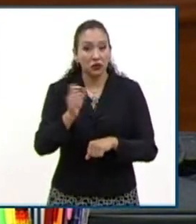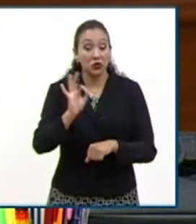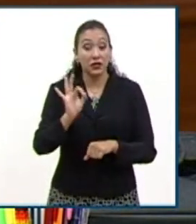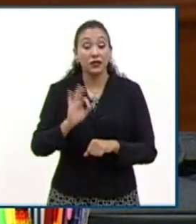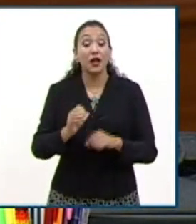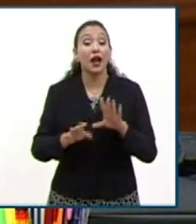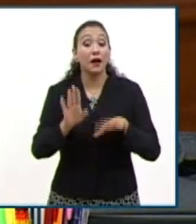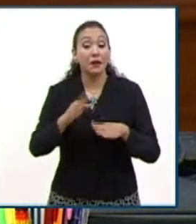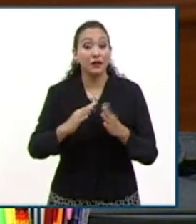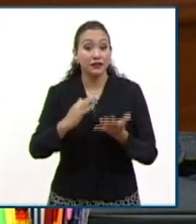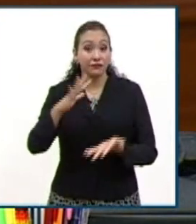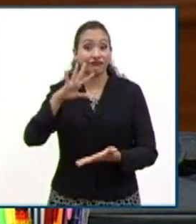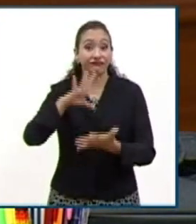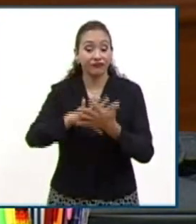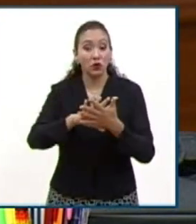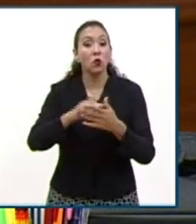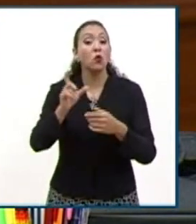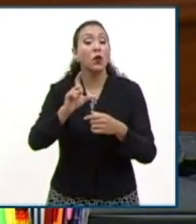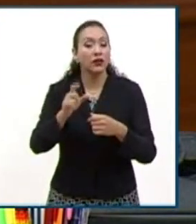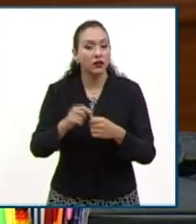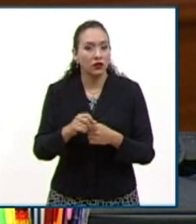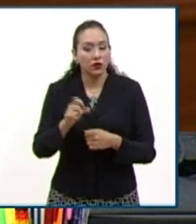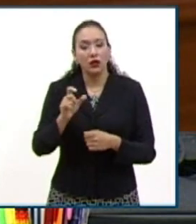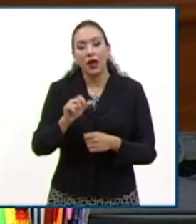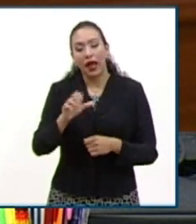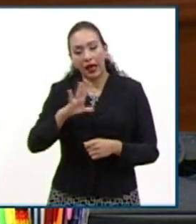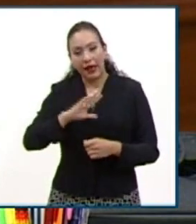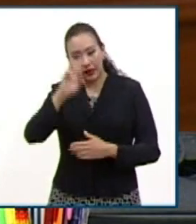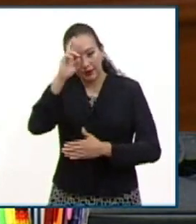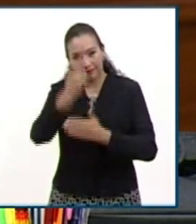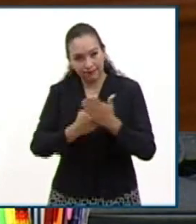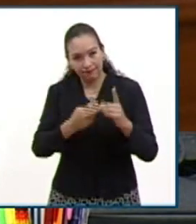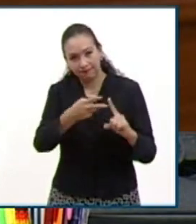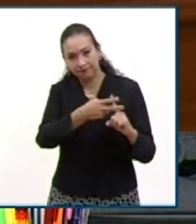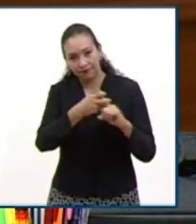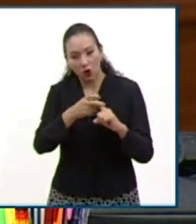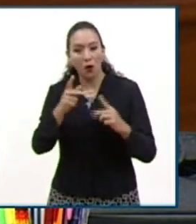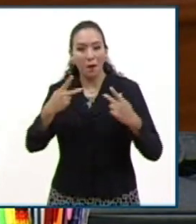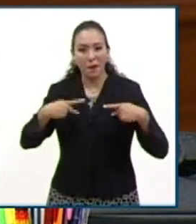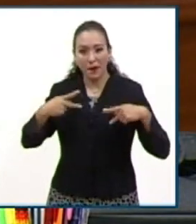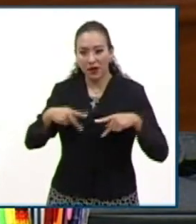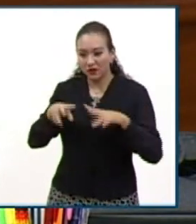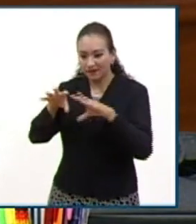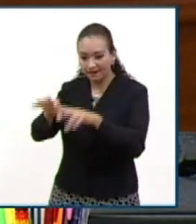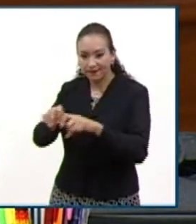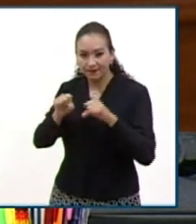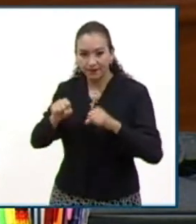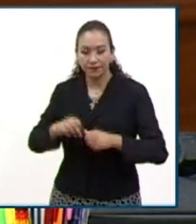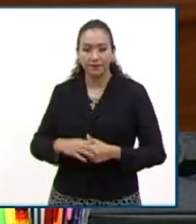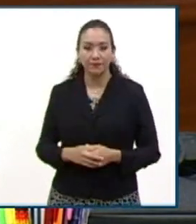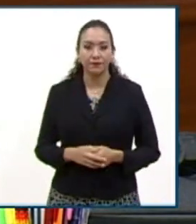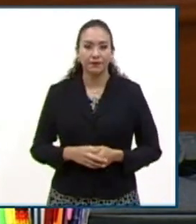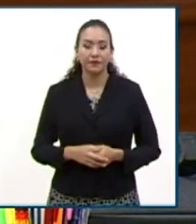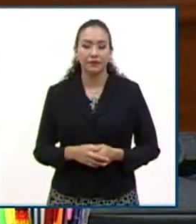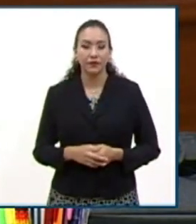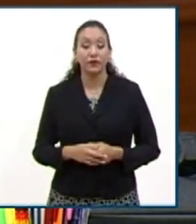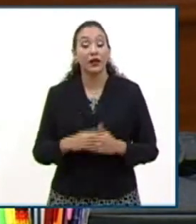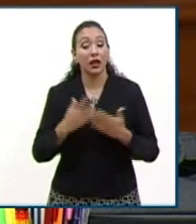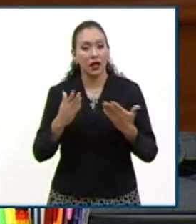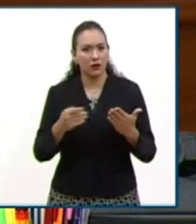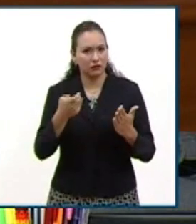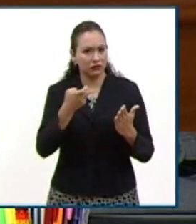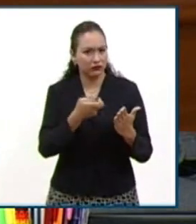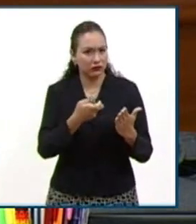mitad cuando se trate, entre otros, de los delitos de secuestro y desaparición forzada de personas. Lo anterior